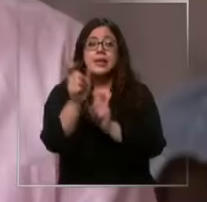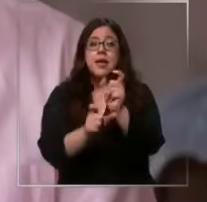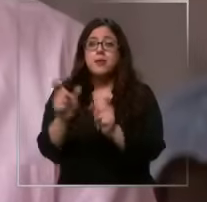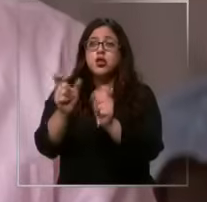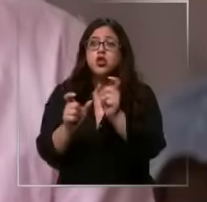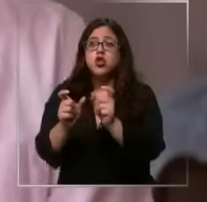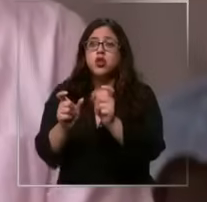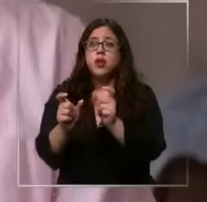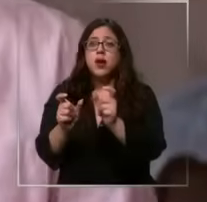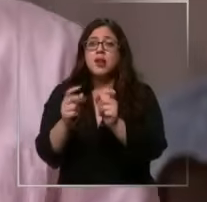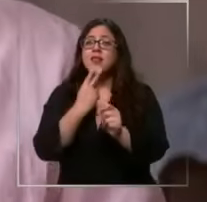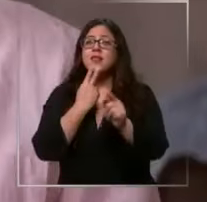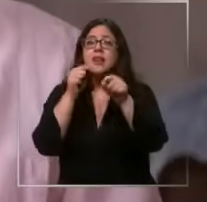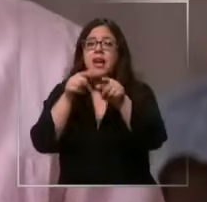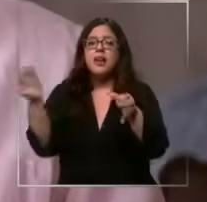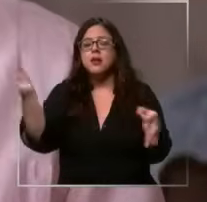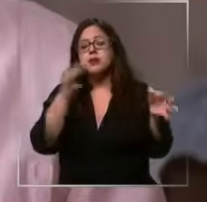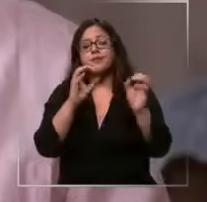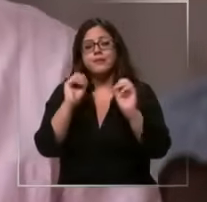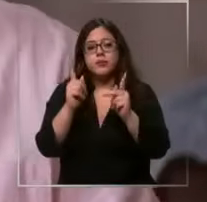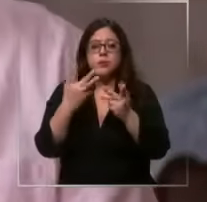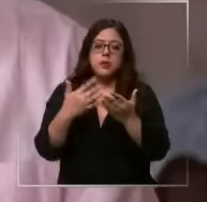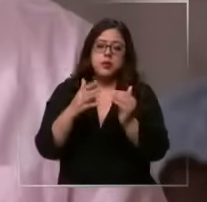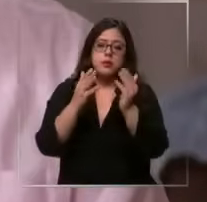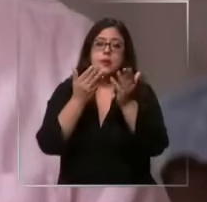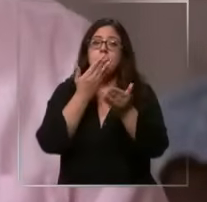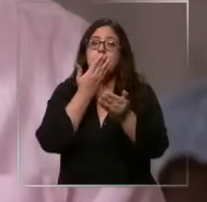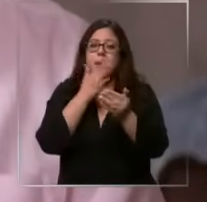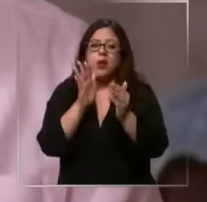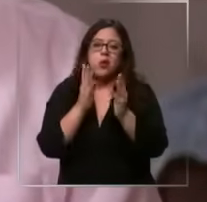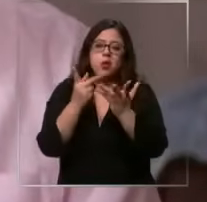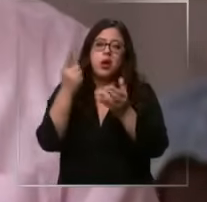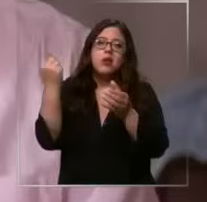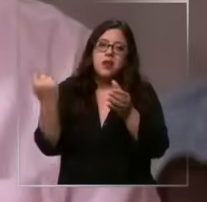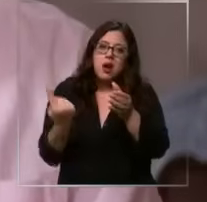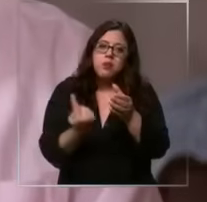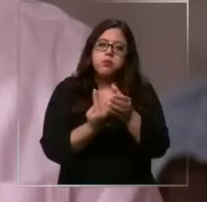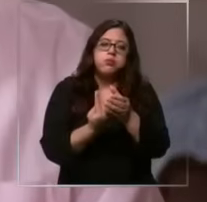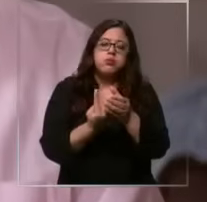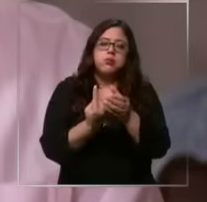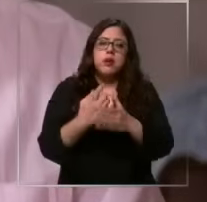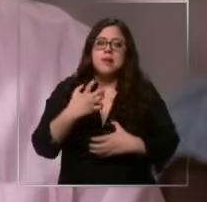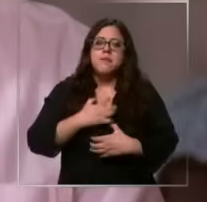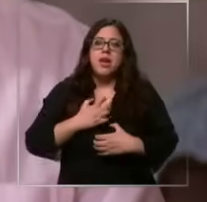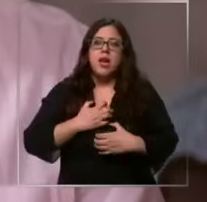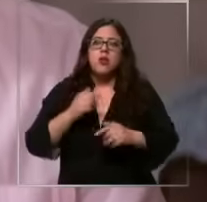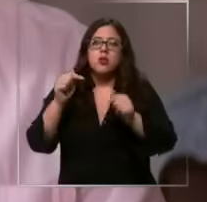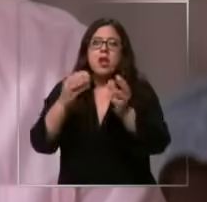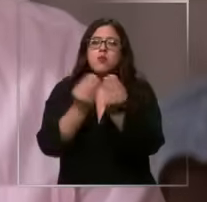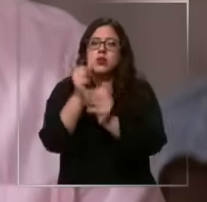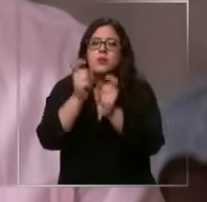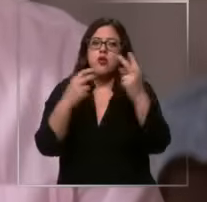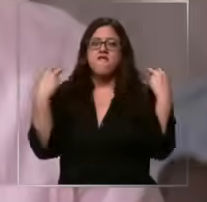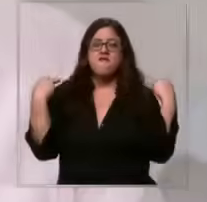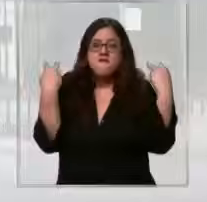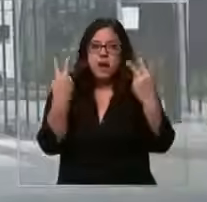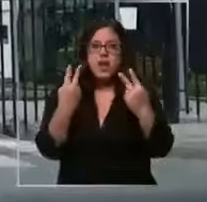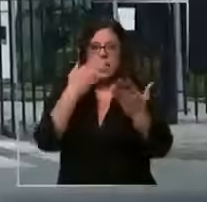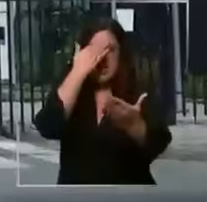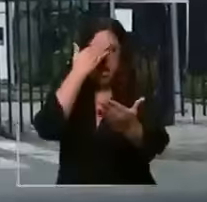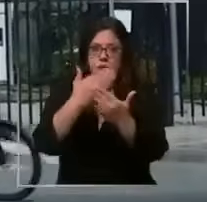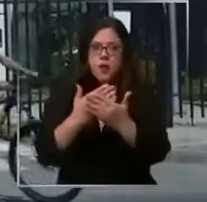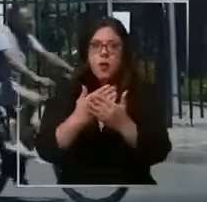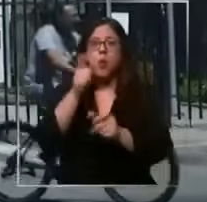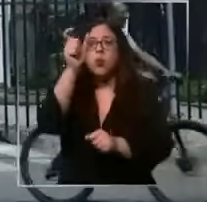final del día dicen, bueno, nosotros tenemos que encerrarnos, tenemos miedo. Yo creo que ese día no ocurrió una desgracia porque muchos vecinos valientemente salieron a enfrentarlo.